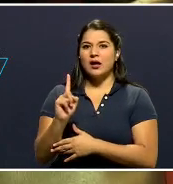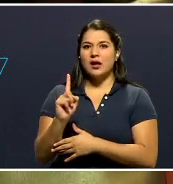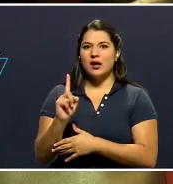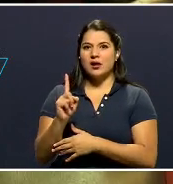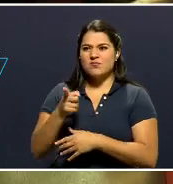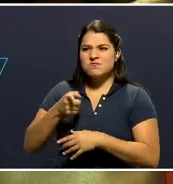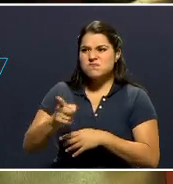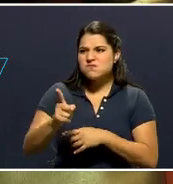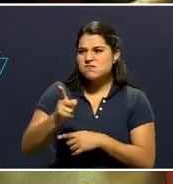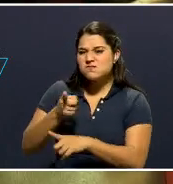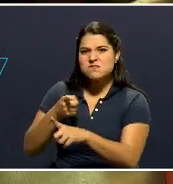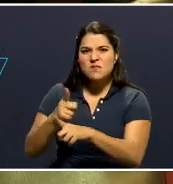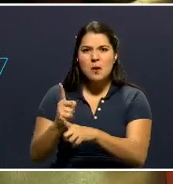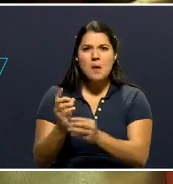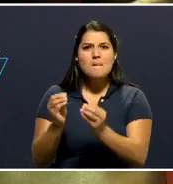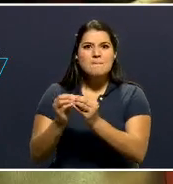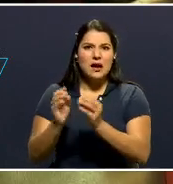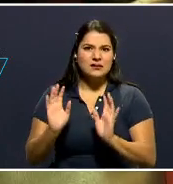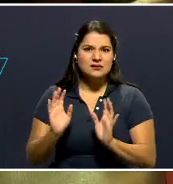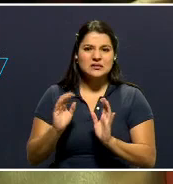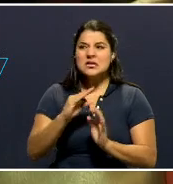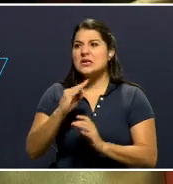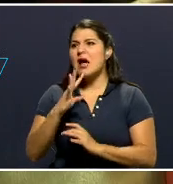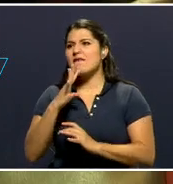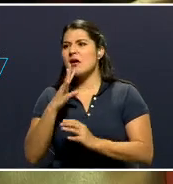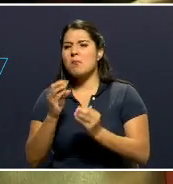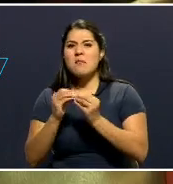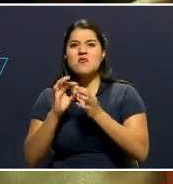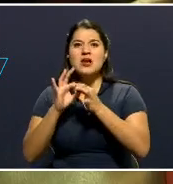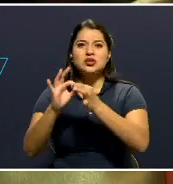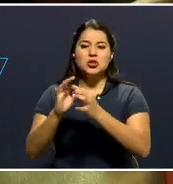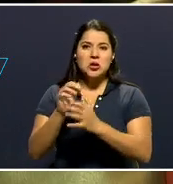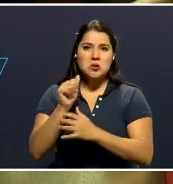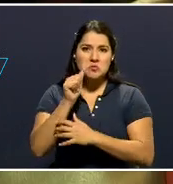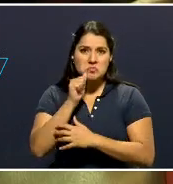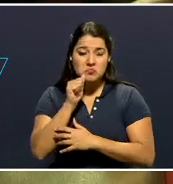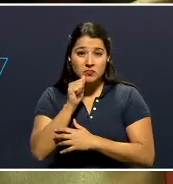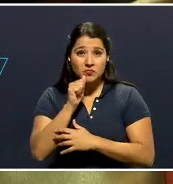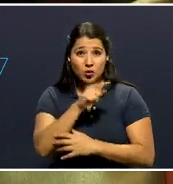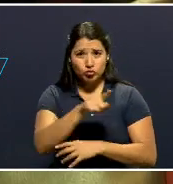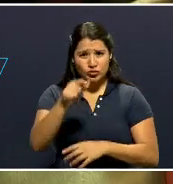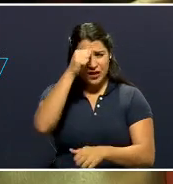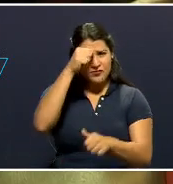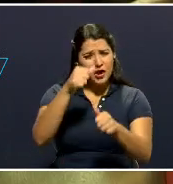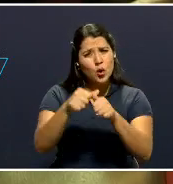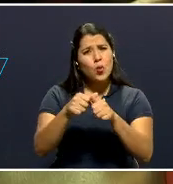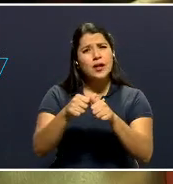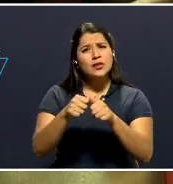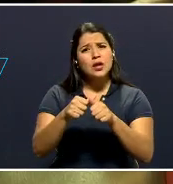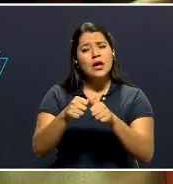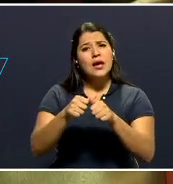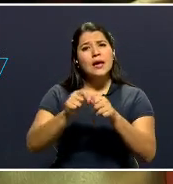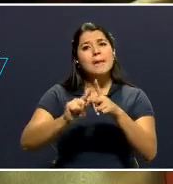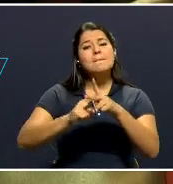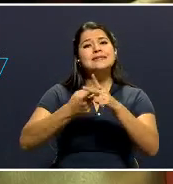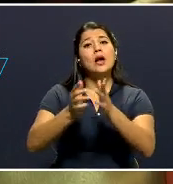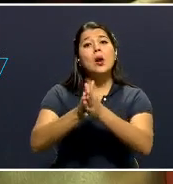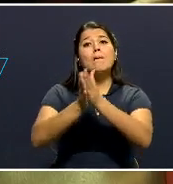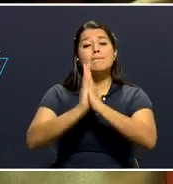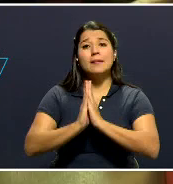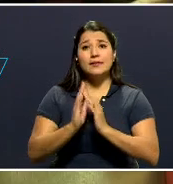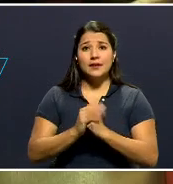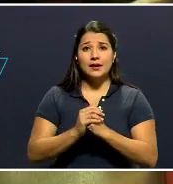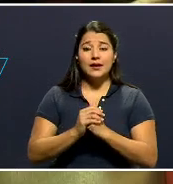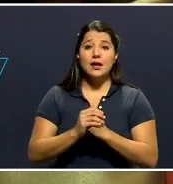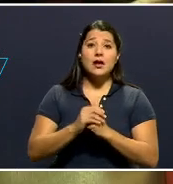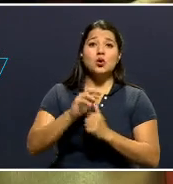el términos de privatizaciones. Acordémonos que fue durante todo este contexto que se empezó a pedir, por ejemplo, que en lugar de